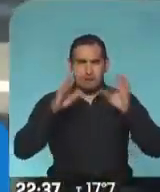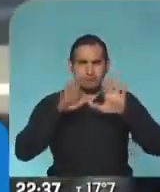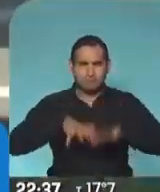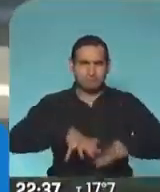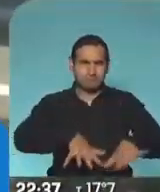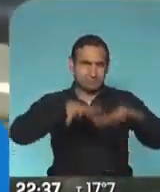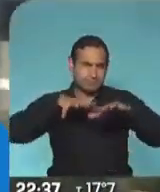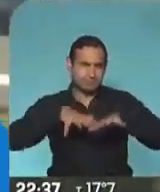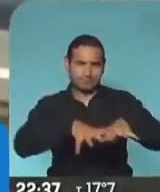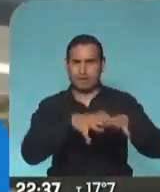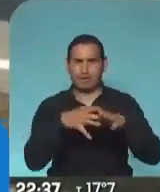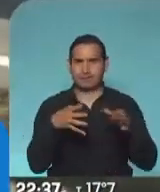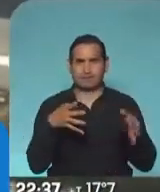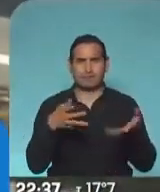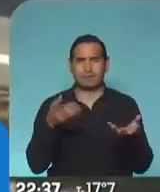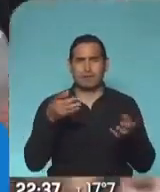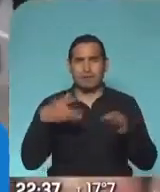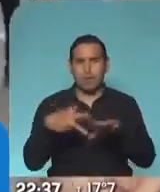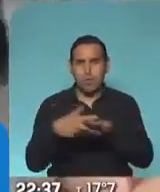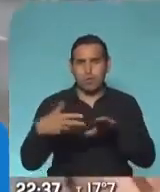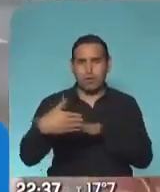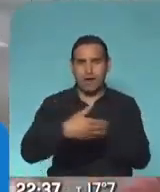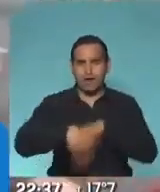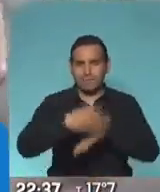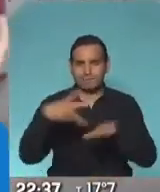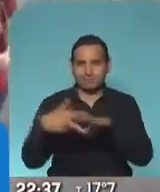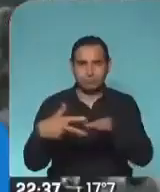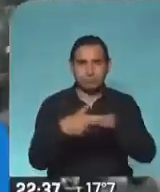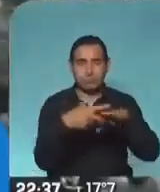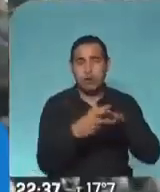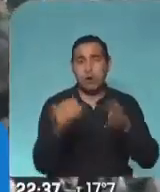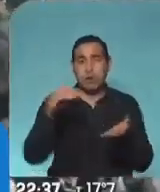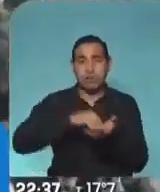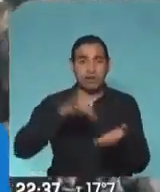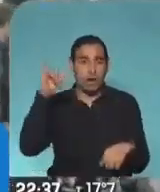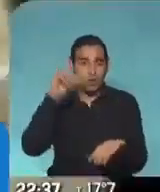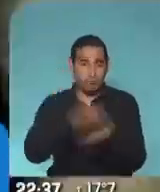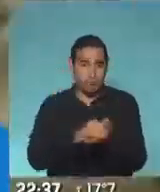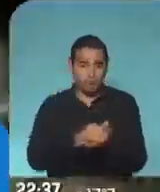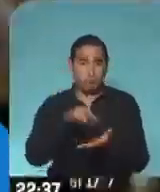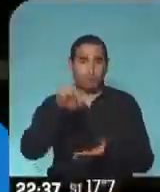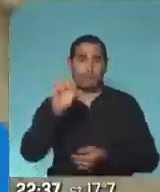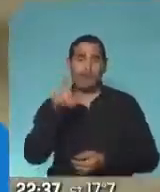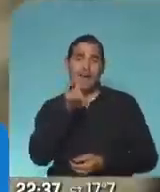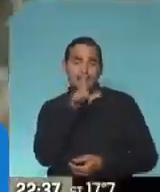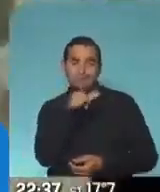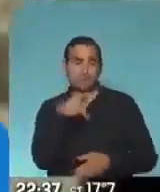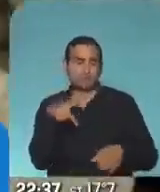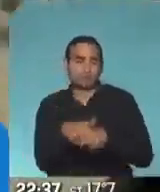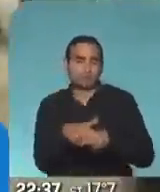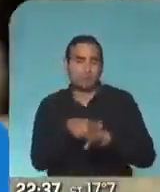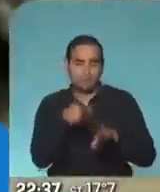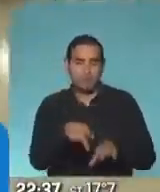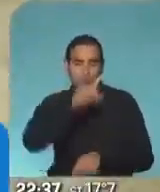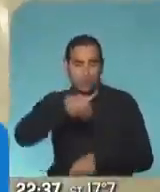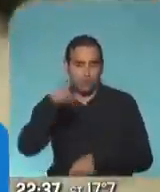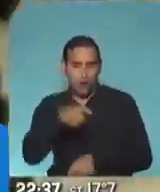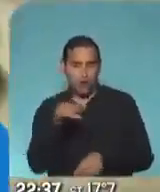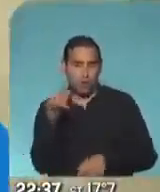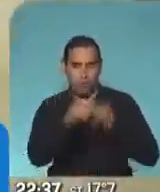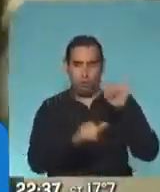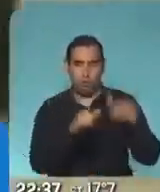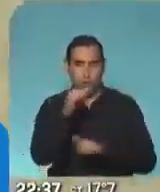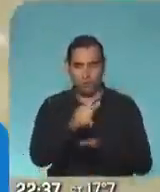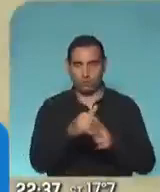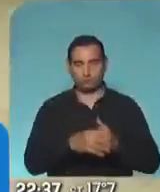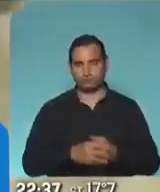marchas, barricadas, corte de rutas, incluido un bloqueo al aeropuerto del Prat, impulsado por el movimiento radicalizado